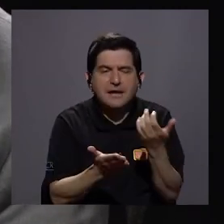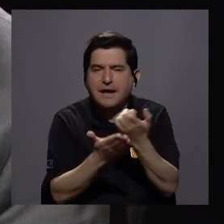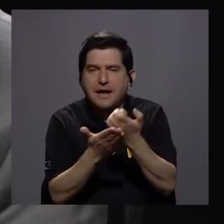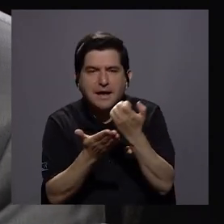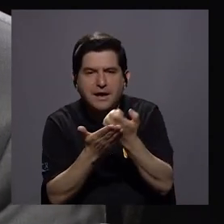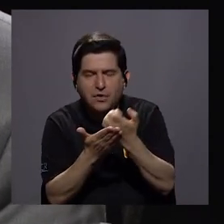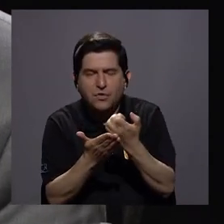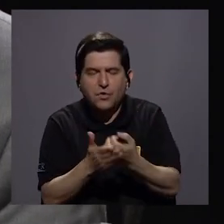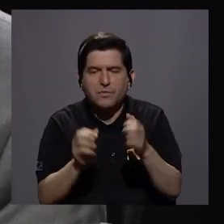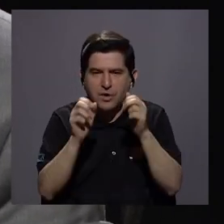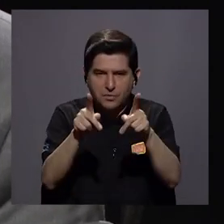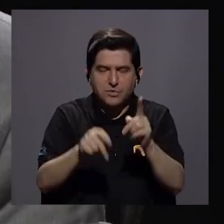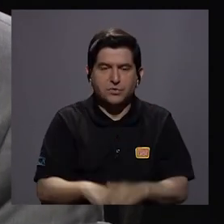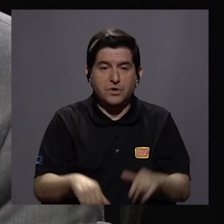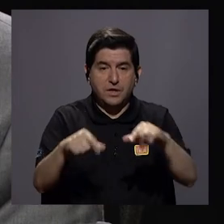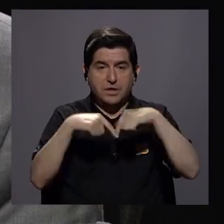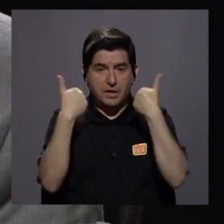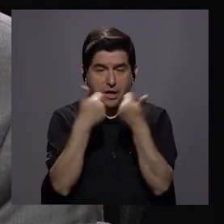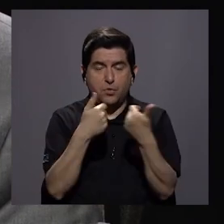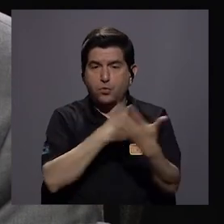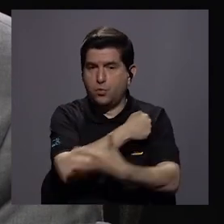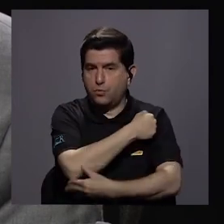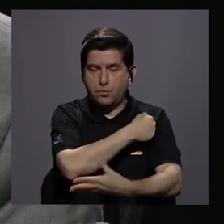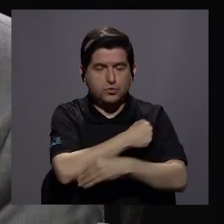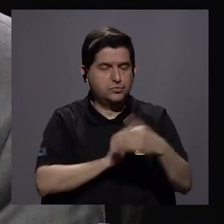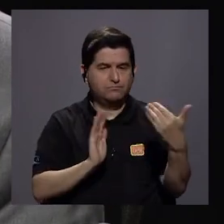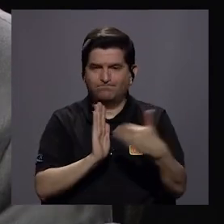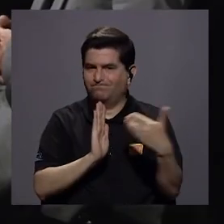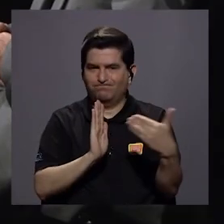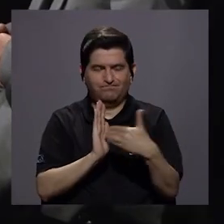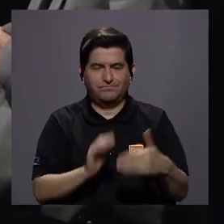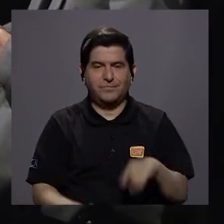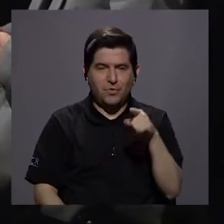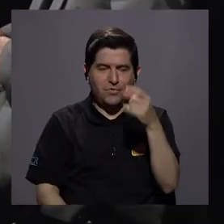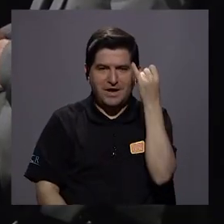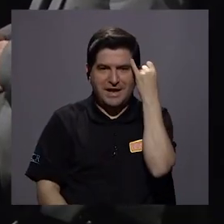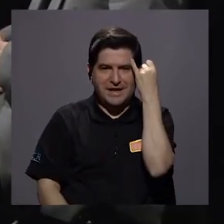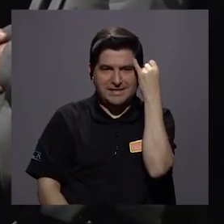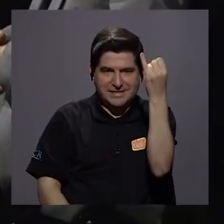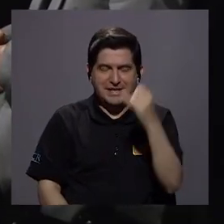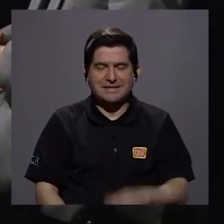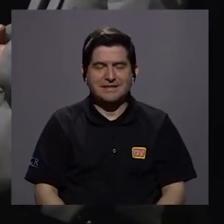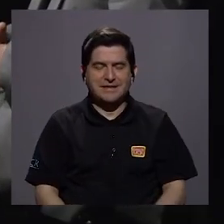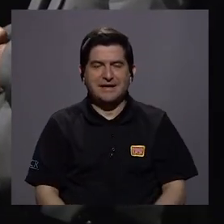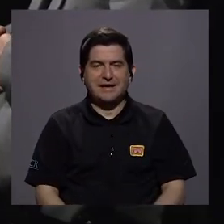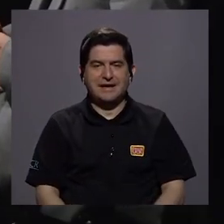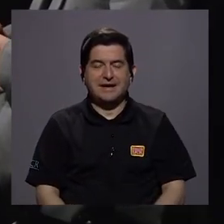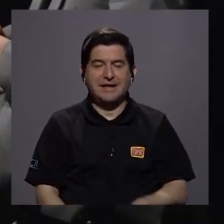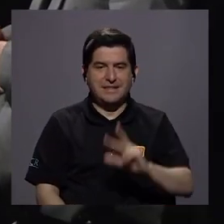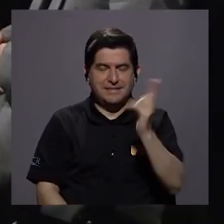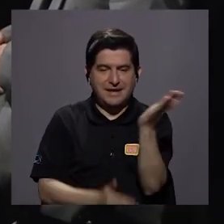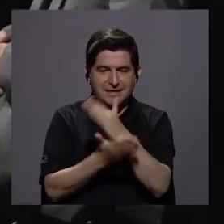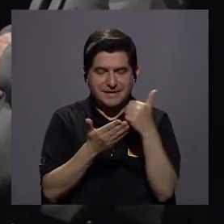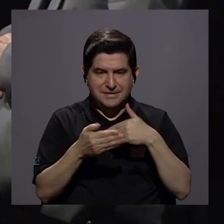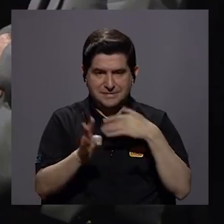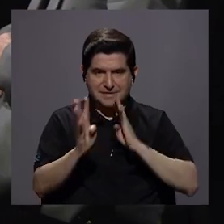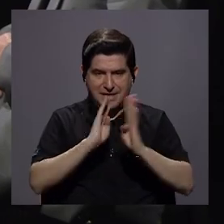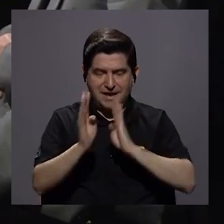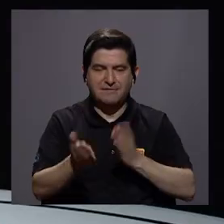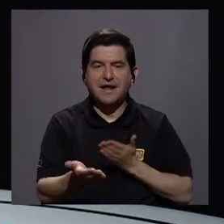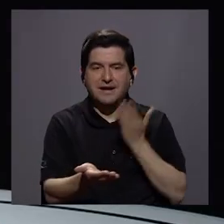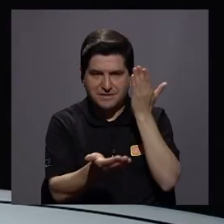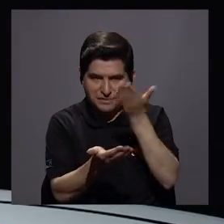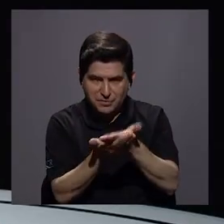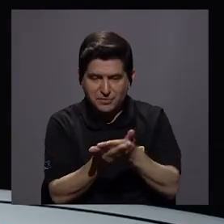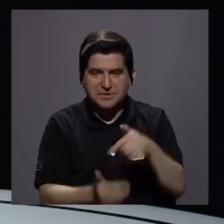económicas para que los sectores más pobres no vayan a sufrir. Me quedo con esa abrebocas de don Carlos para ir en este tercer bloque a hablar de